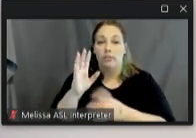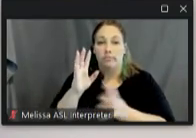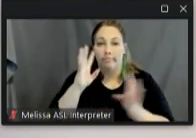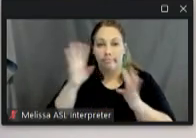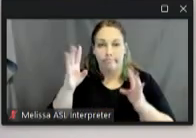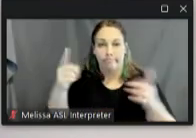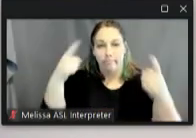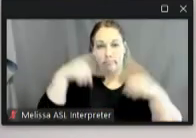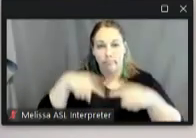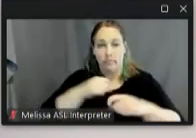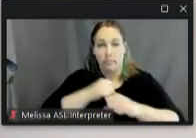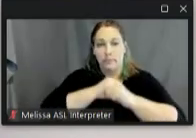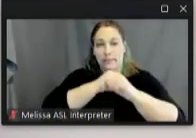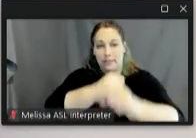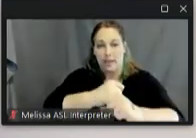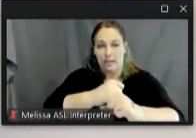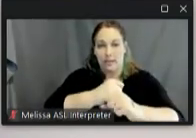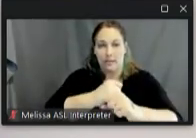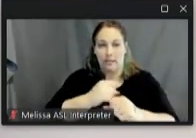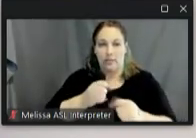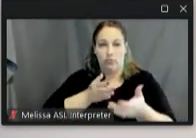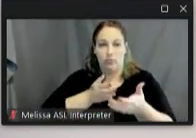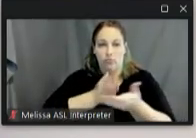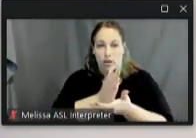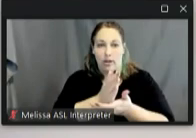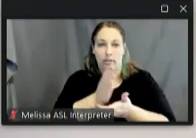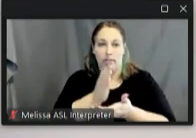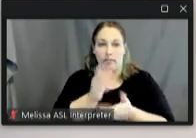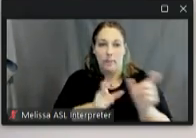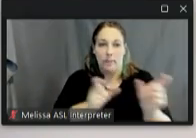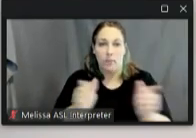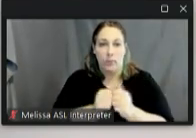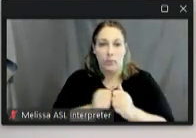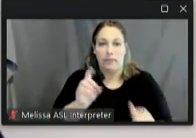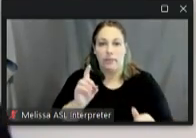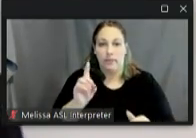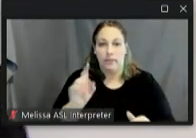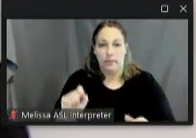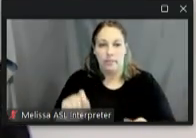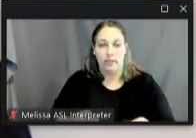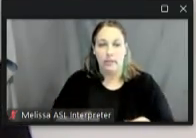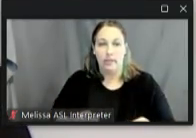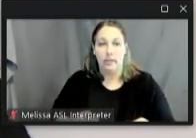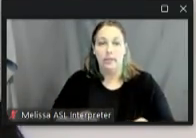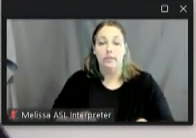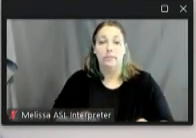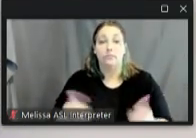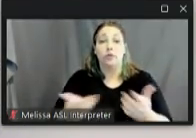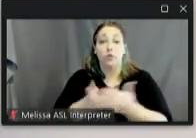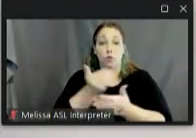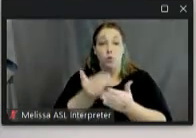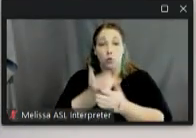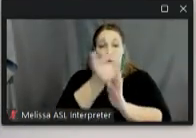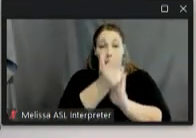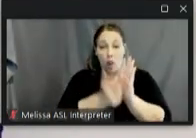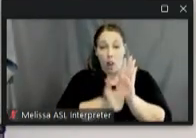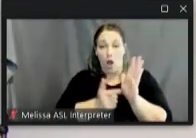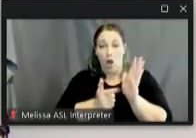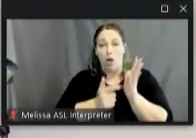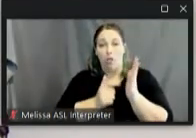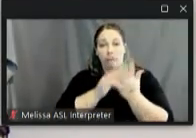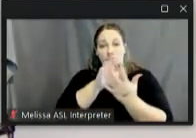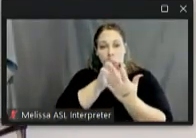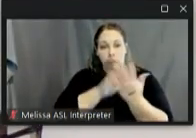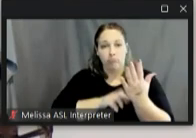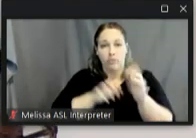están incluyendo disposiciones relacionadas con los deberes del Estado en proteger los derechos sexuales y los derechos reproductivos de las niñas y